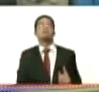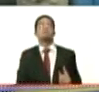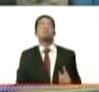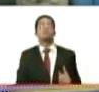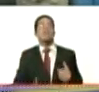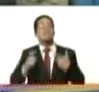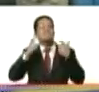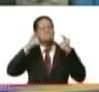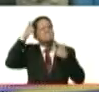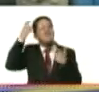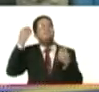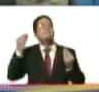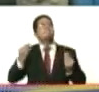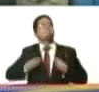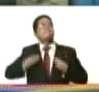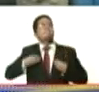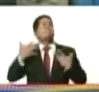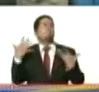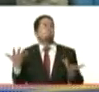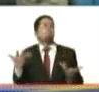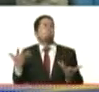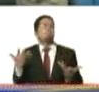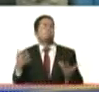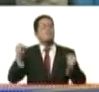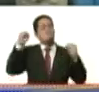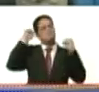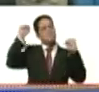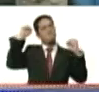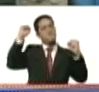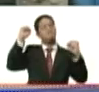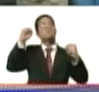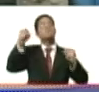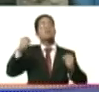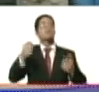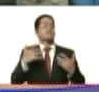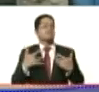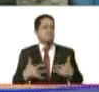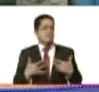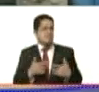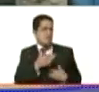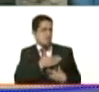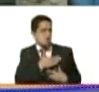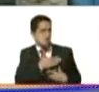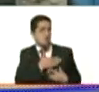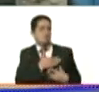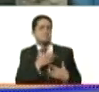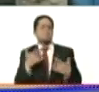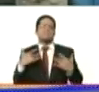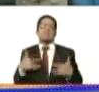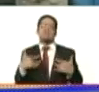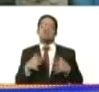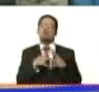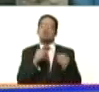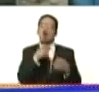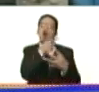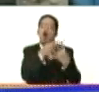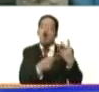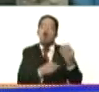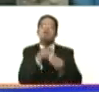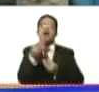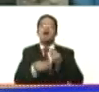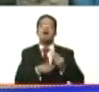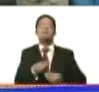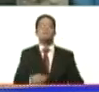Chávez vive desde el corazón y sentirlo en todas las acciones. Hoy las